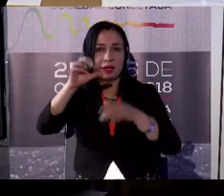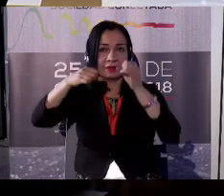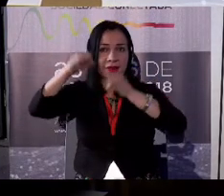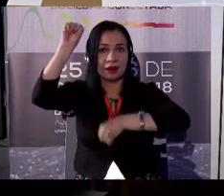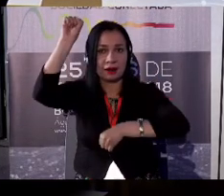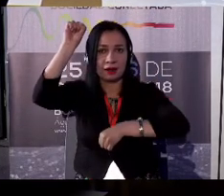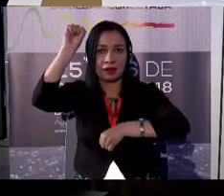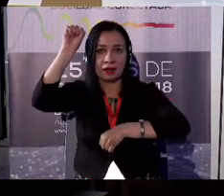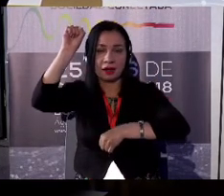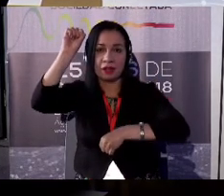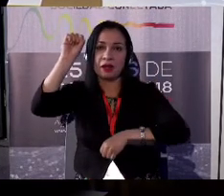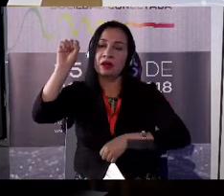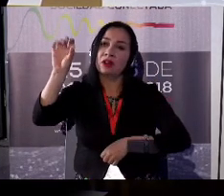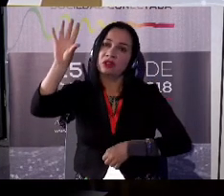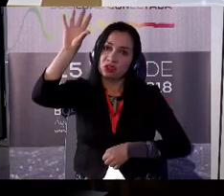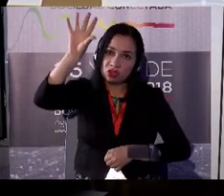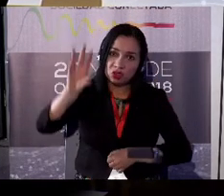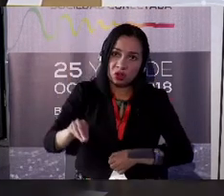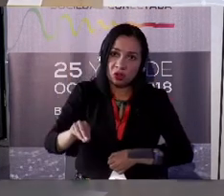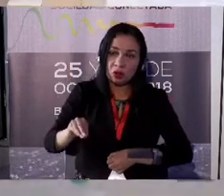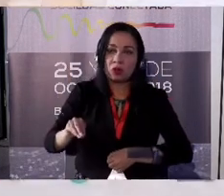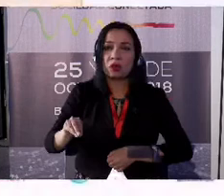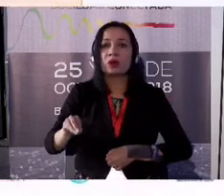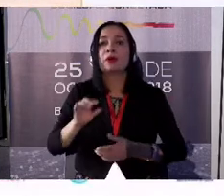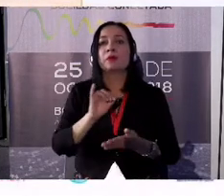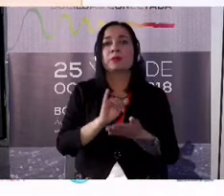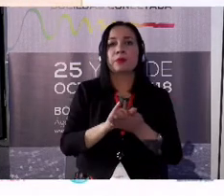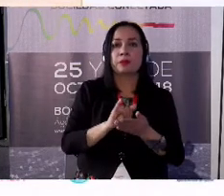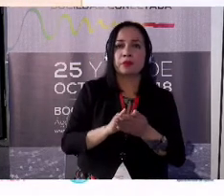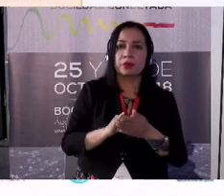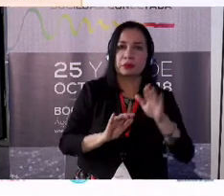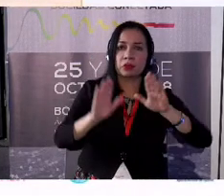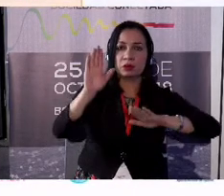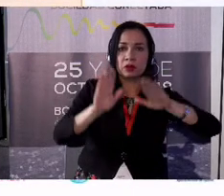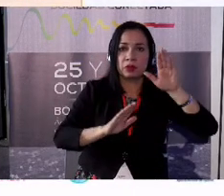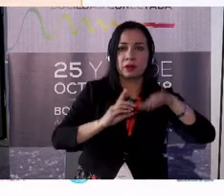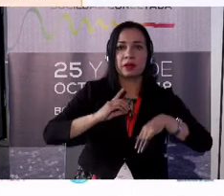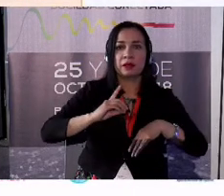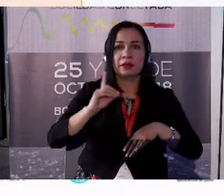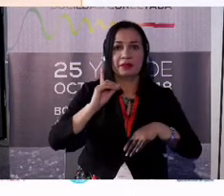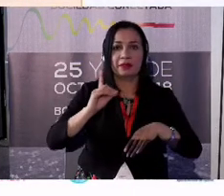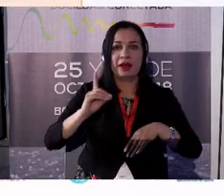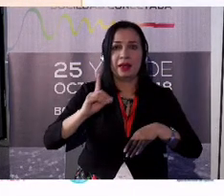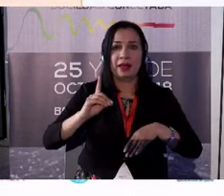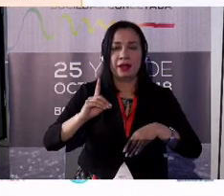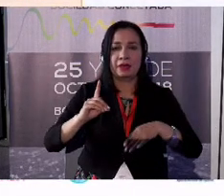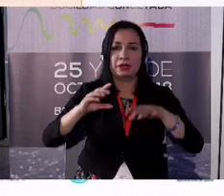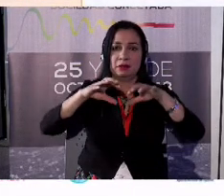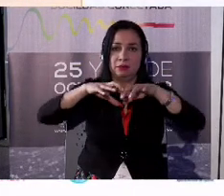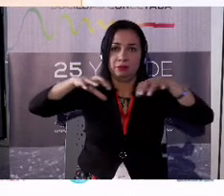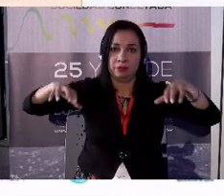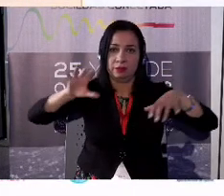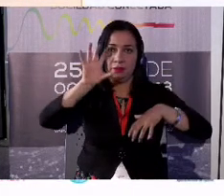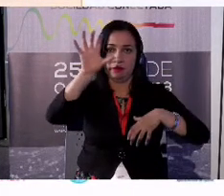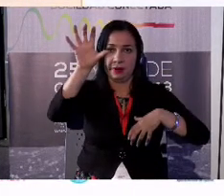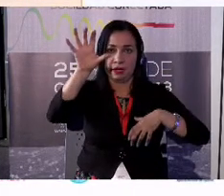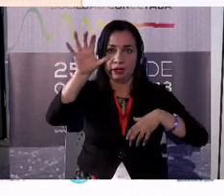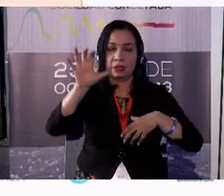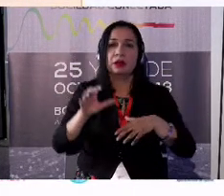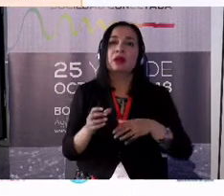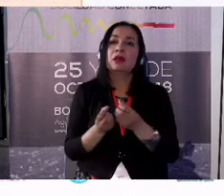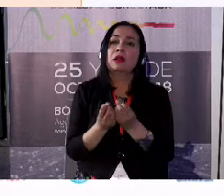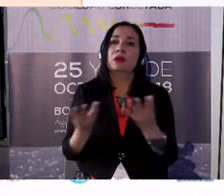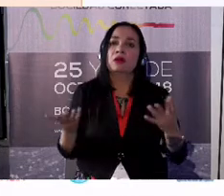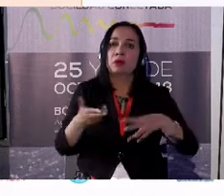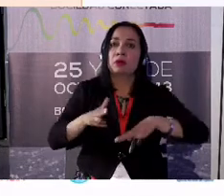las subastas de estas dos subastas de la derecha fraccionaron el país. Pero al agregar todos los números, estos fueron